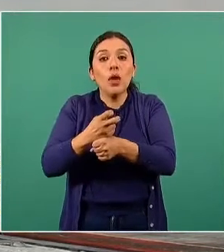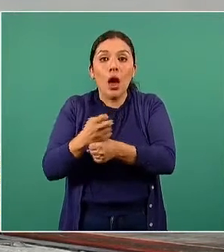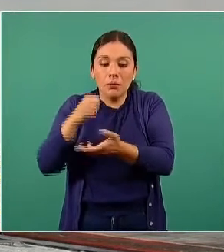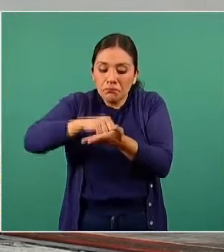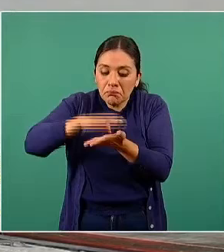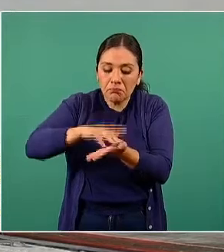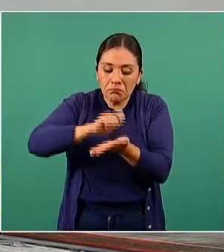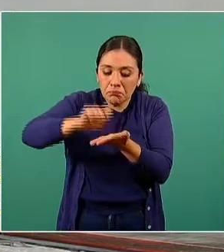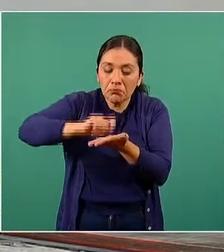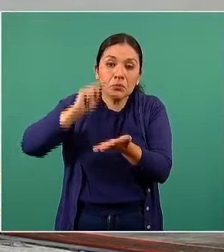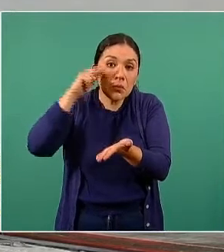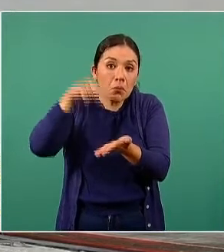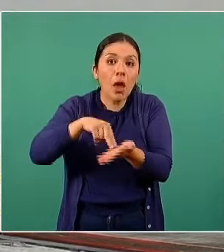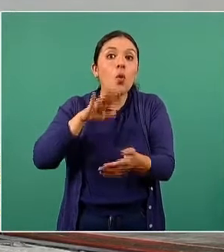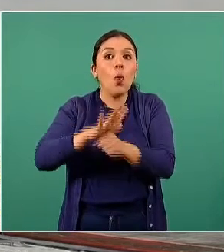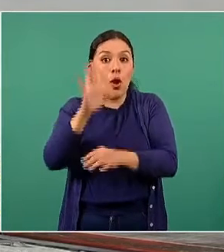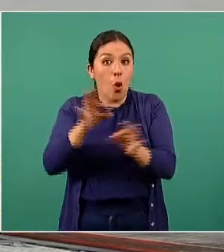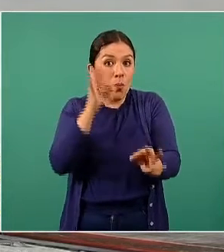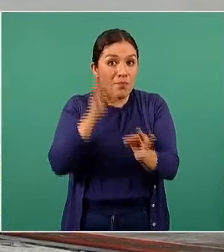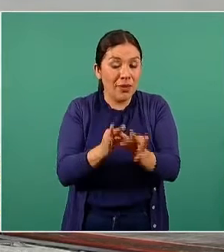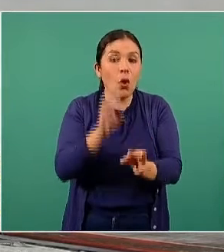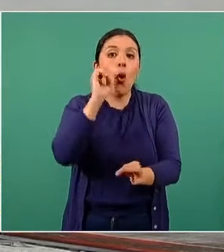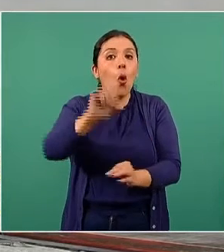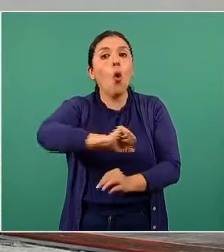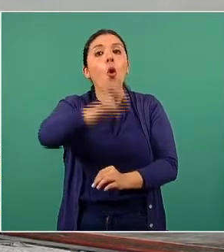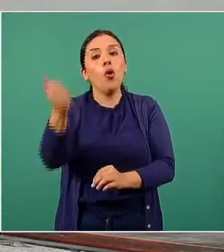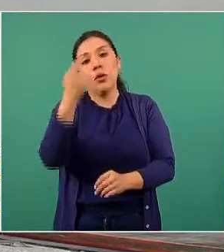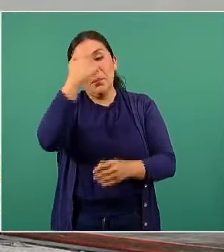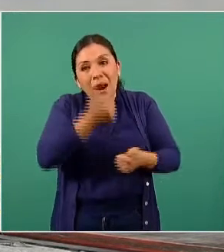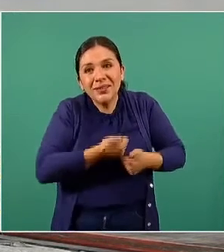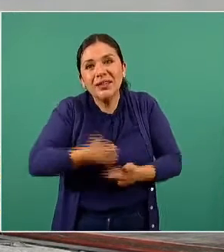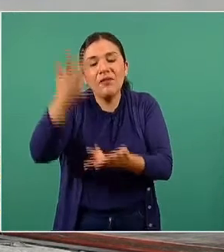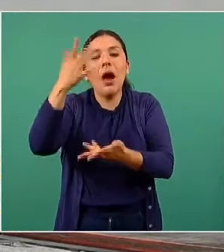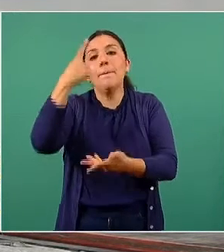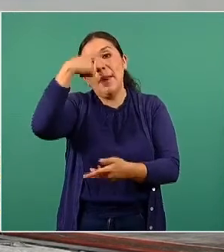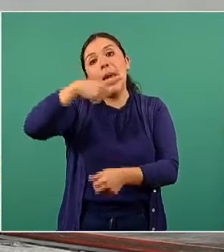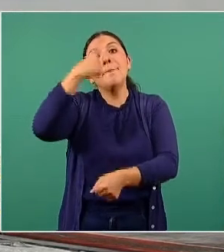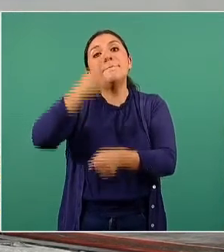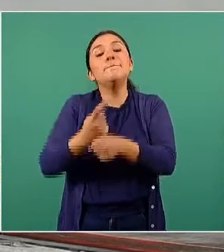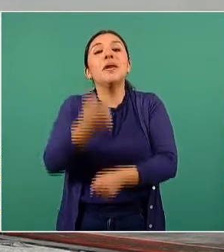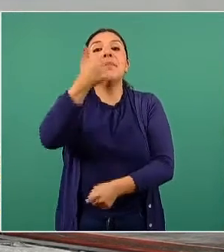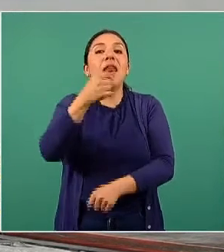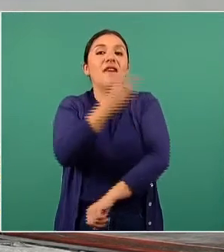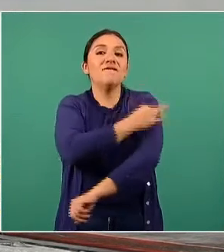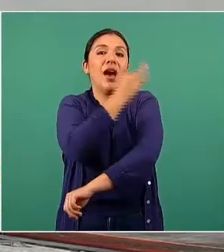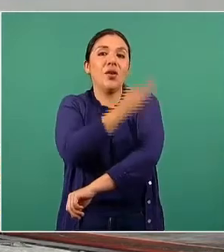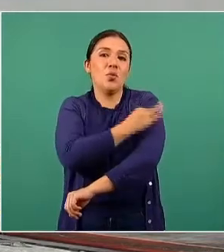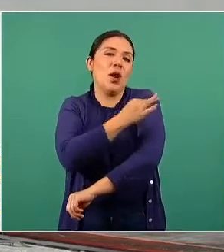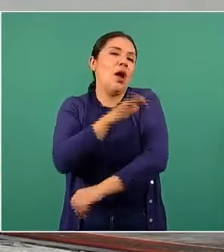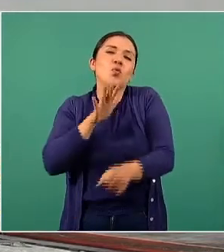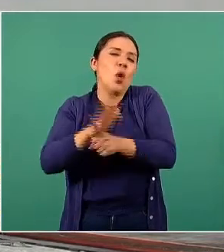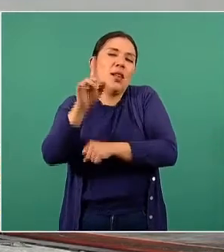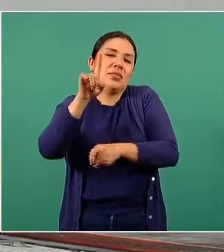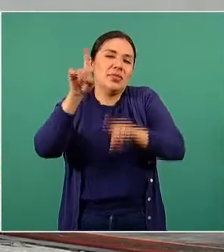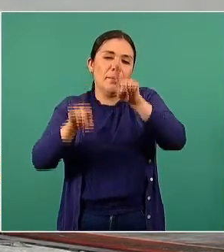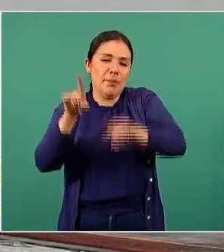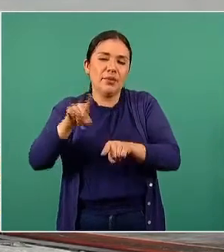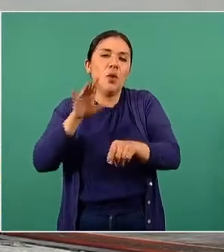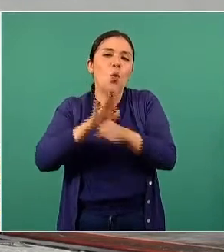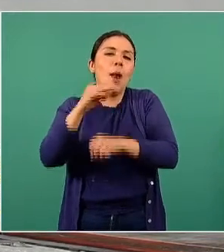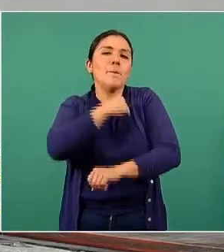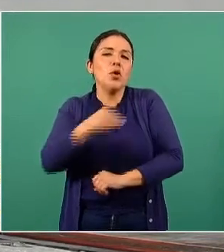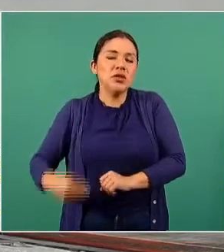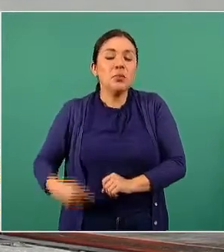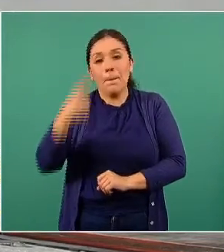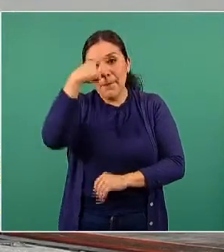completar esquemas y cuáles en su momento pueden ir directamente a la aplicación de primeras dosis para poder seguir incrementando obviamente el